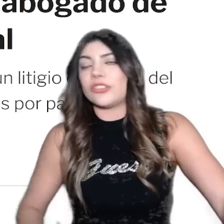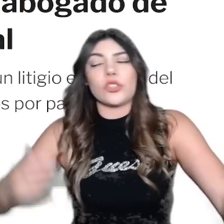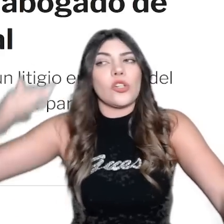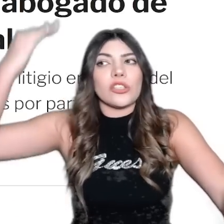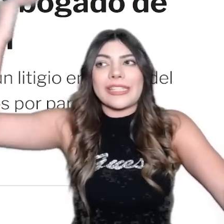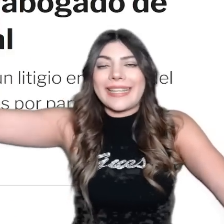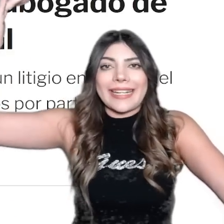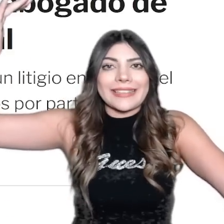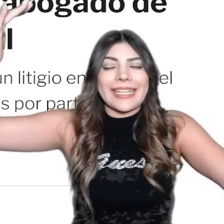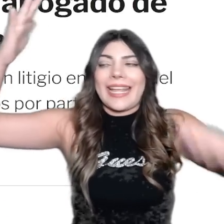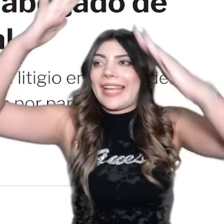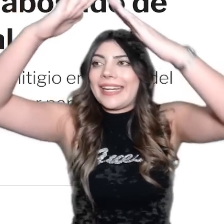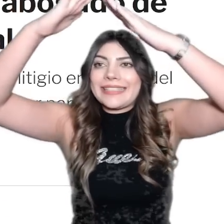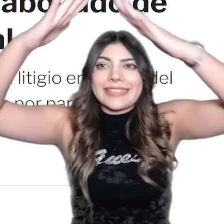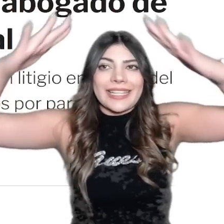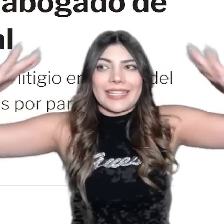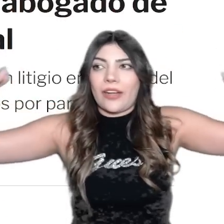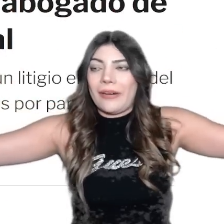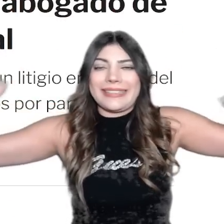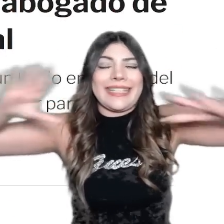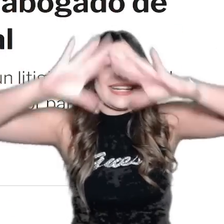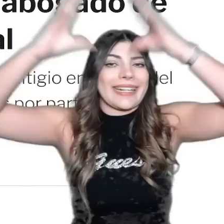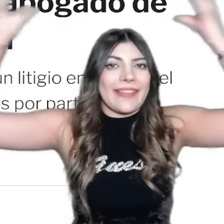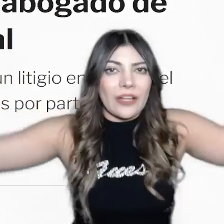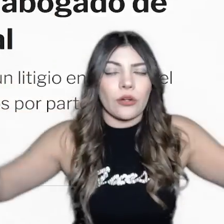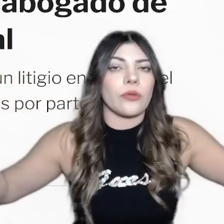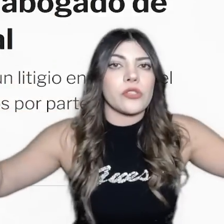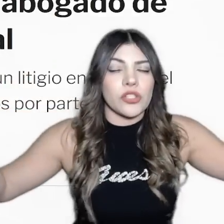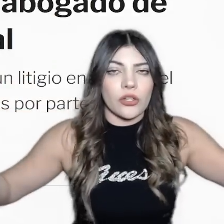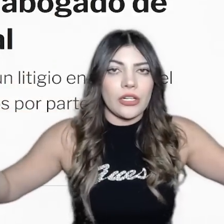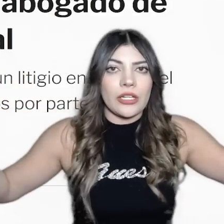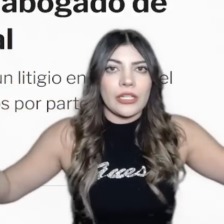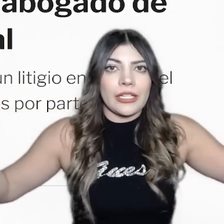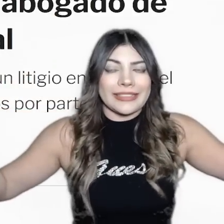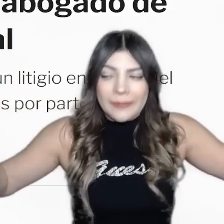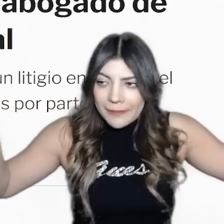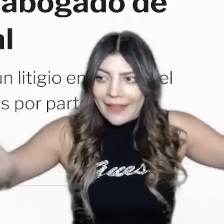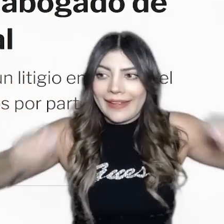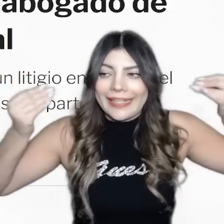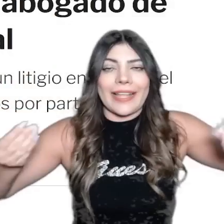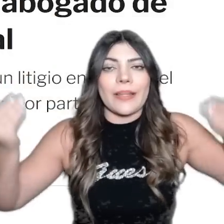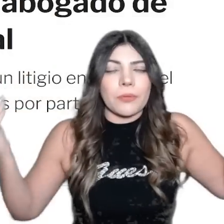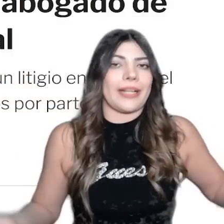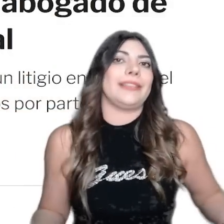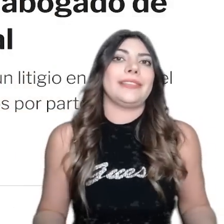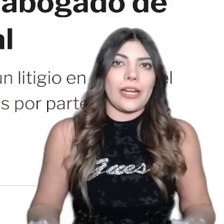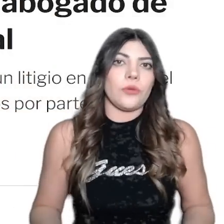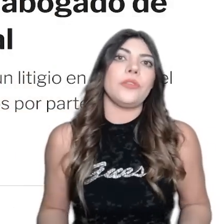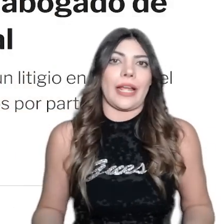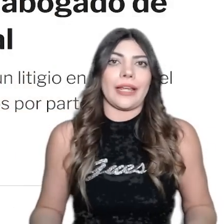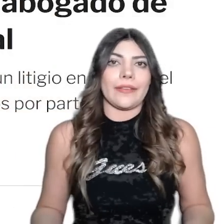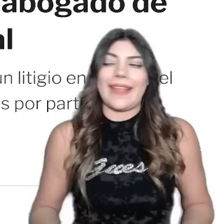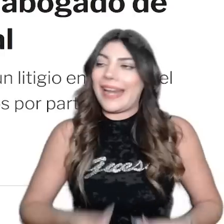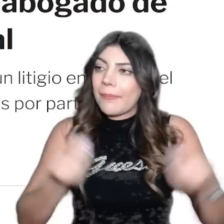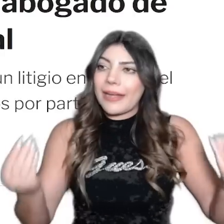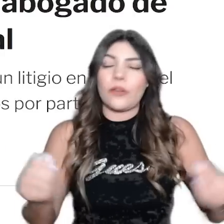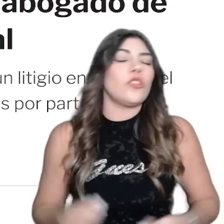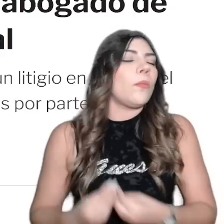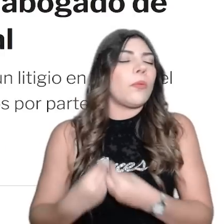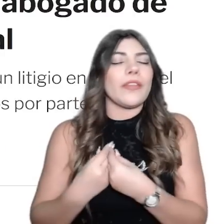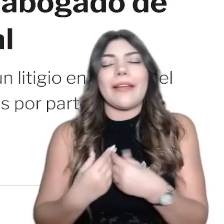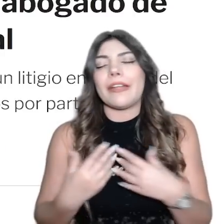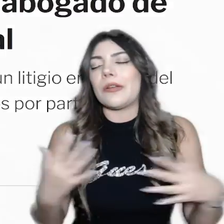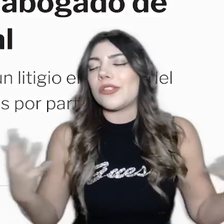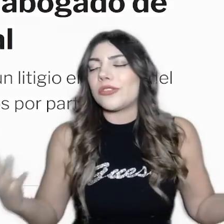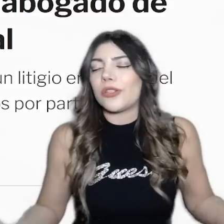Calderón son los líderes en esta, ahora sí que, red de corrupción sembrada y creada por García Luna. de la mano.